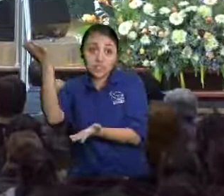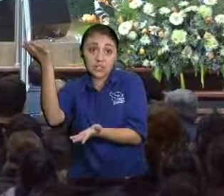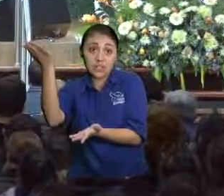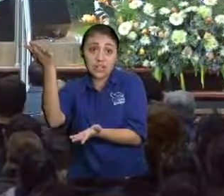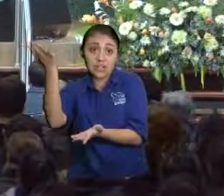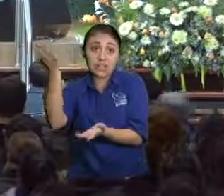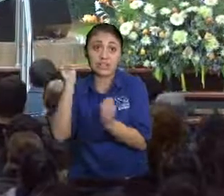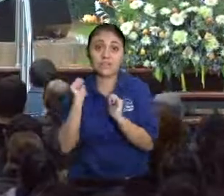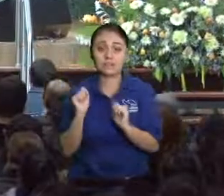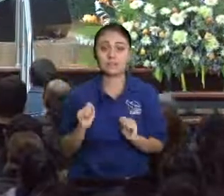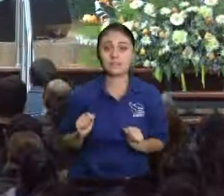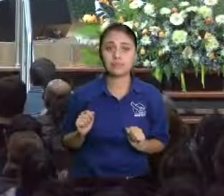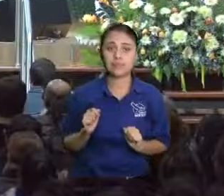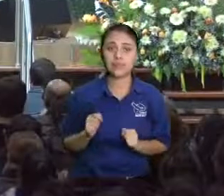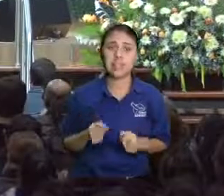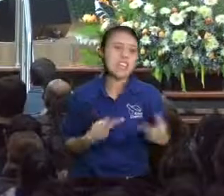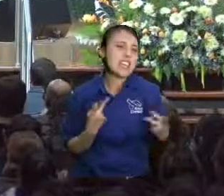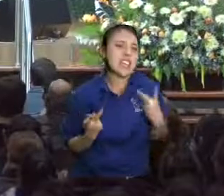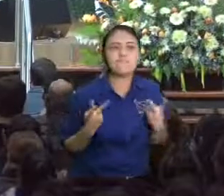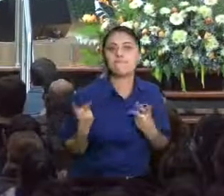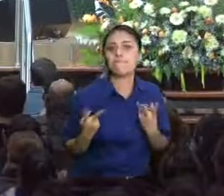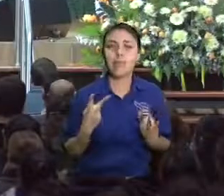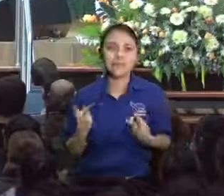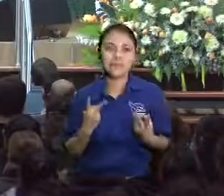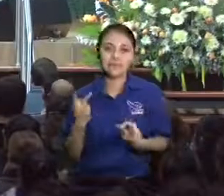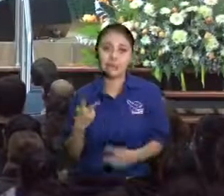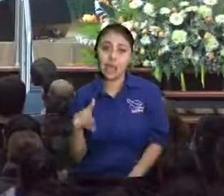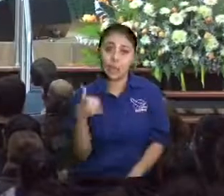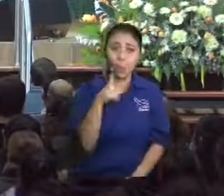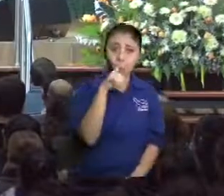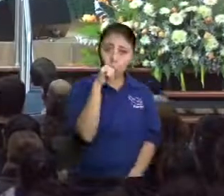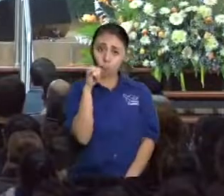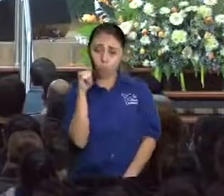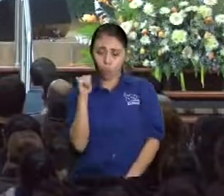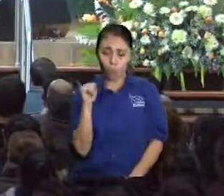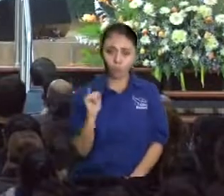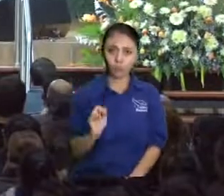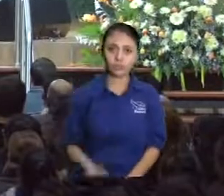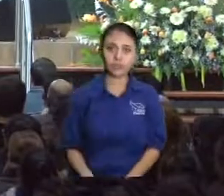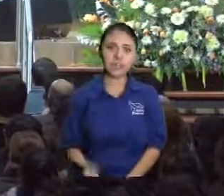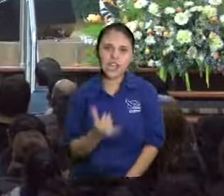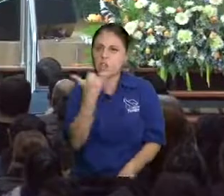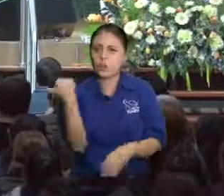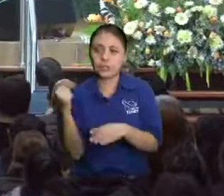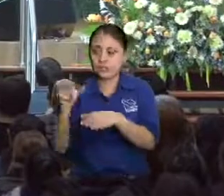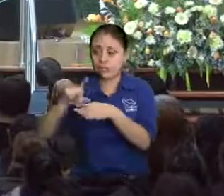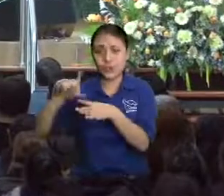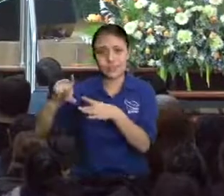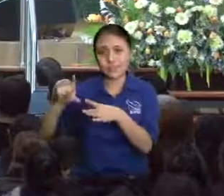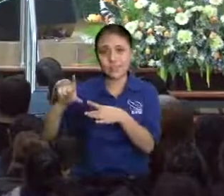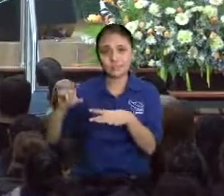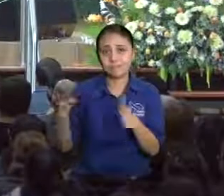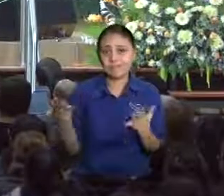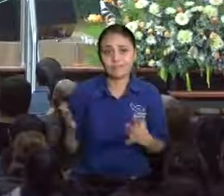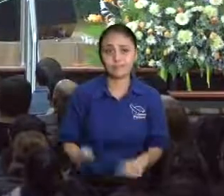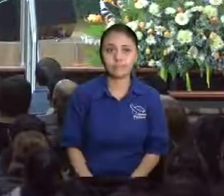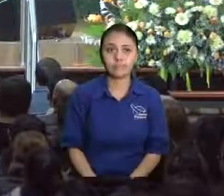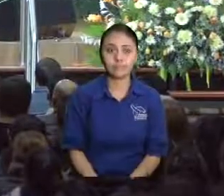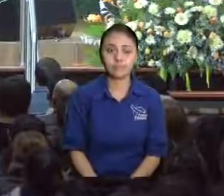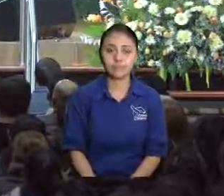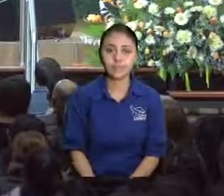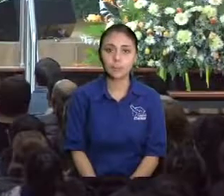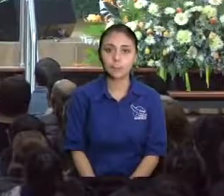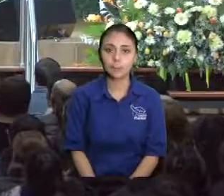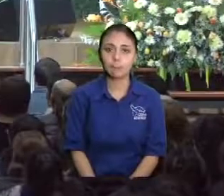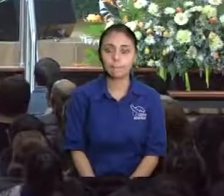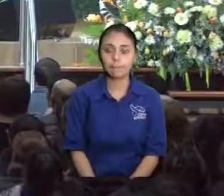las cervecerías, a las ventas de ron, a Santa Claus y a no sé quién más. Entonces ya no les queda tiempo para pensar mucho a quién se lo